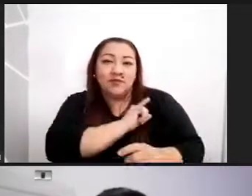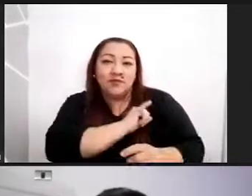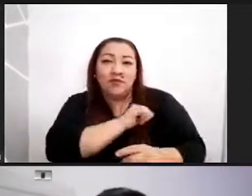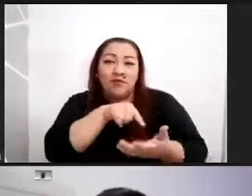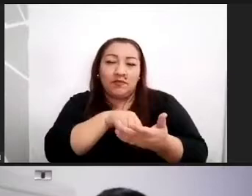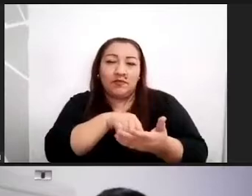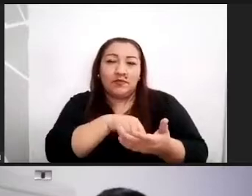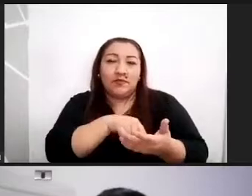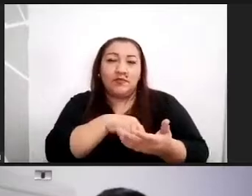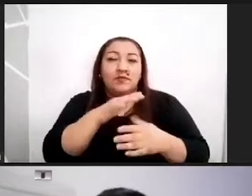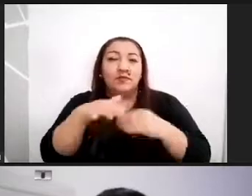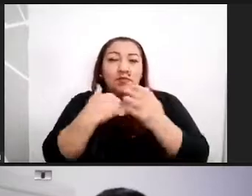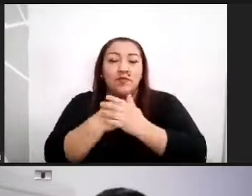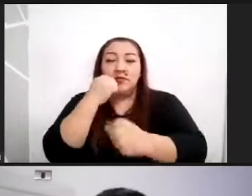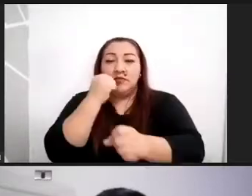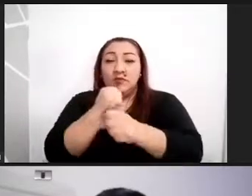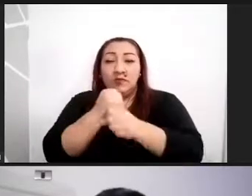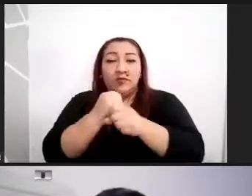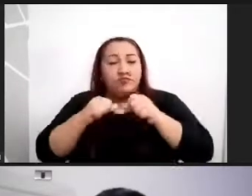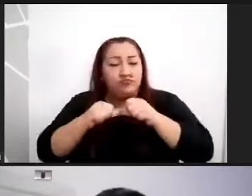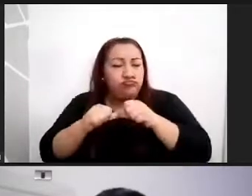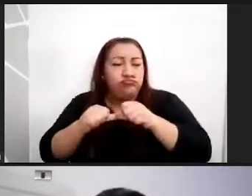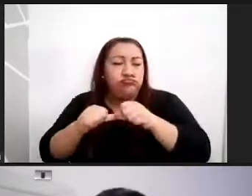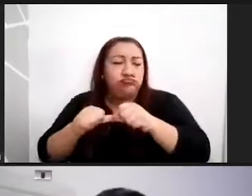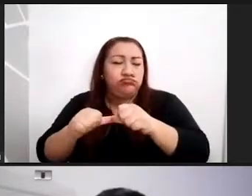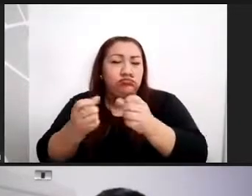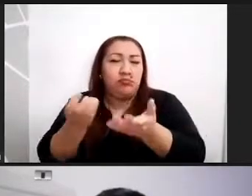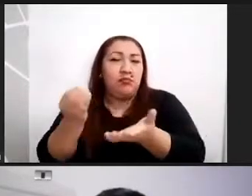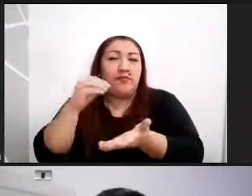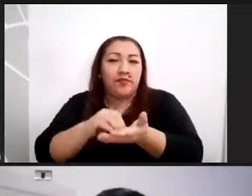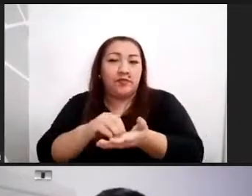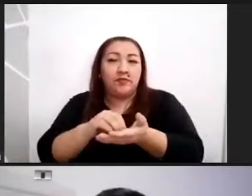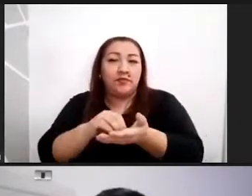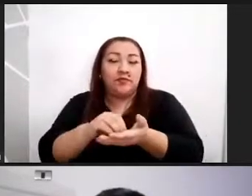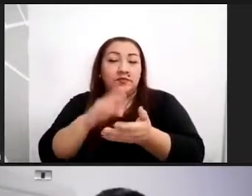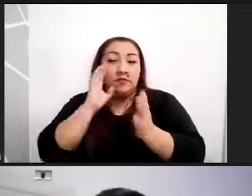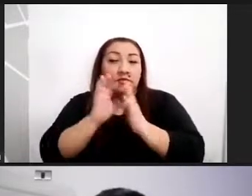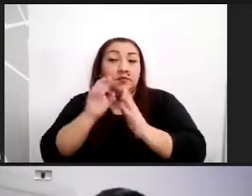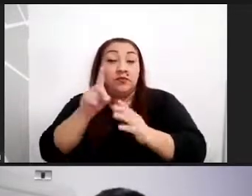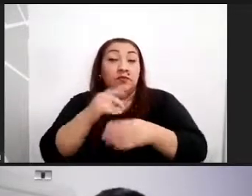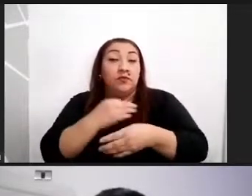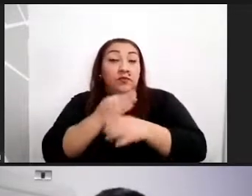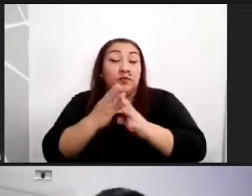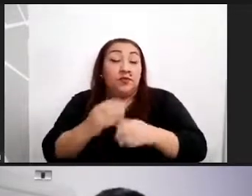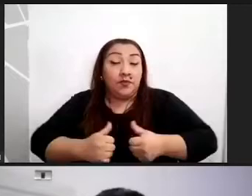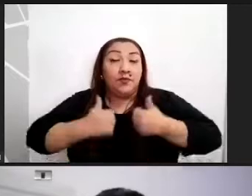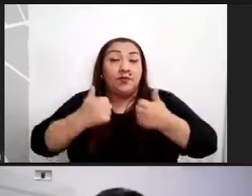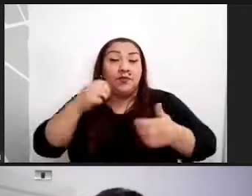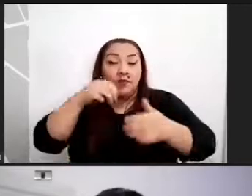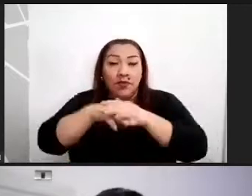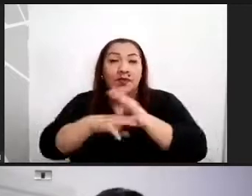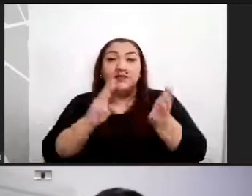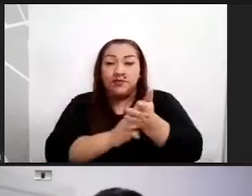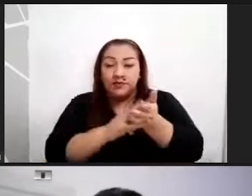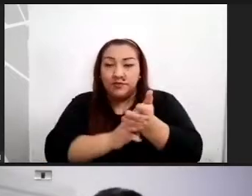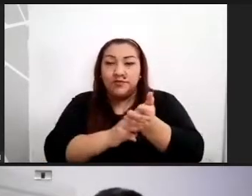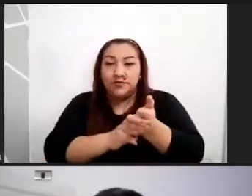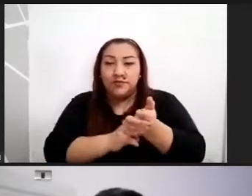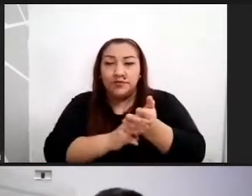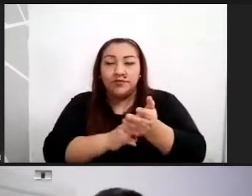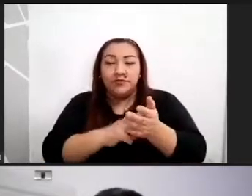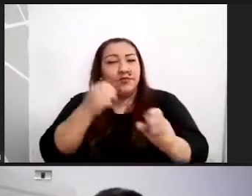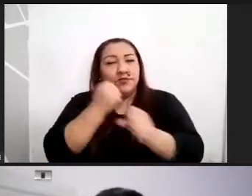que los desafíos son permanentes. Hay, diría yo, un modo de vida defensorial en el que las